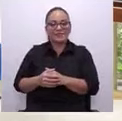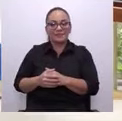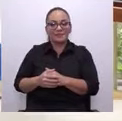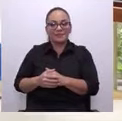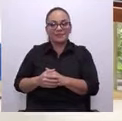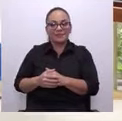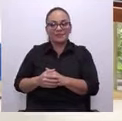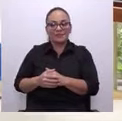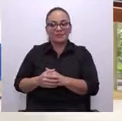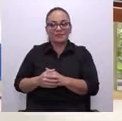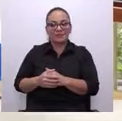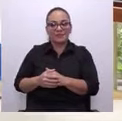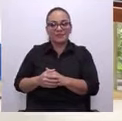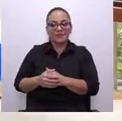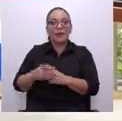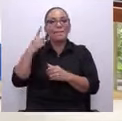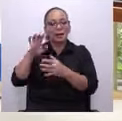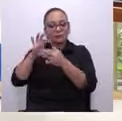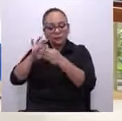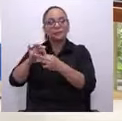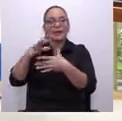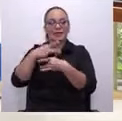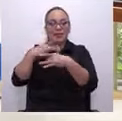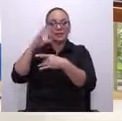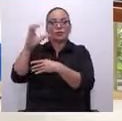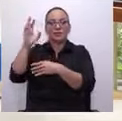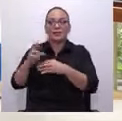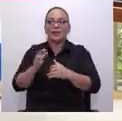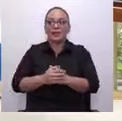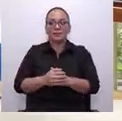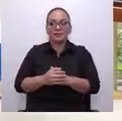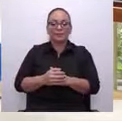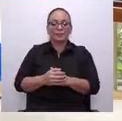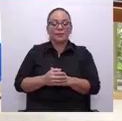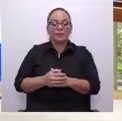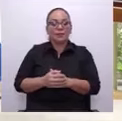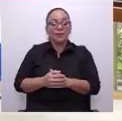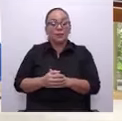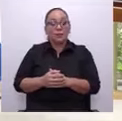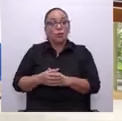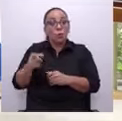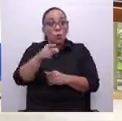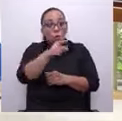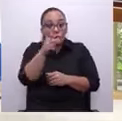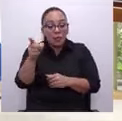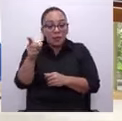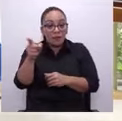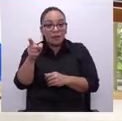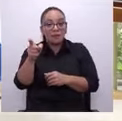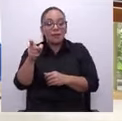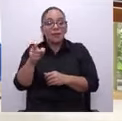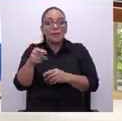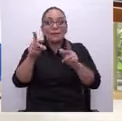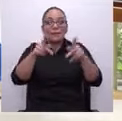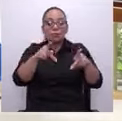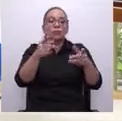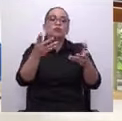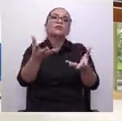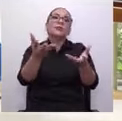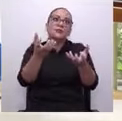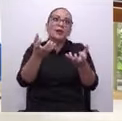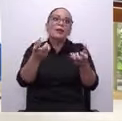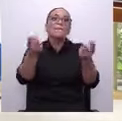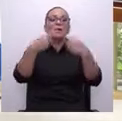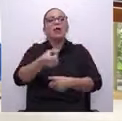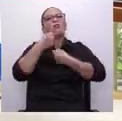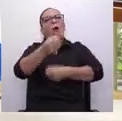de acuerdo al interés de Costa Rica. Señores y señoras, si ustedes se quieren venir a parar aquí llevando agua